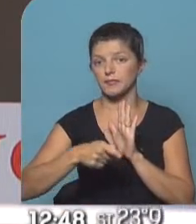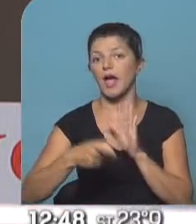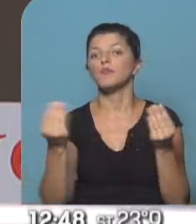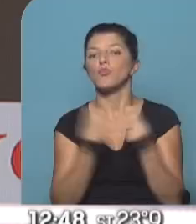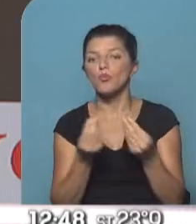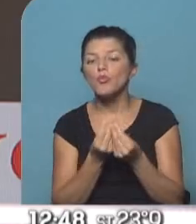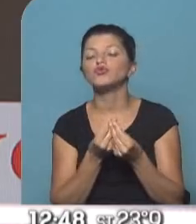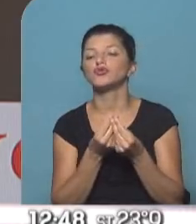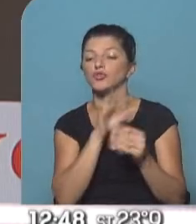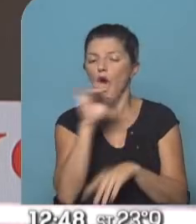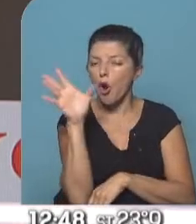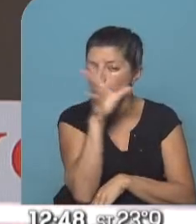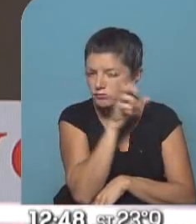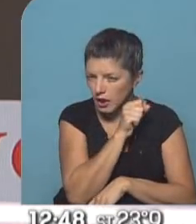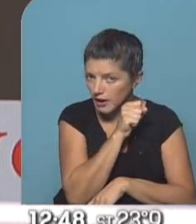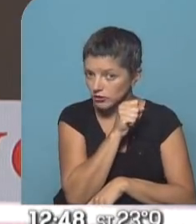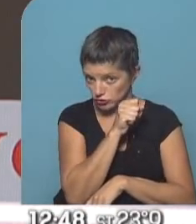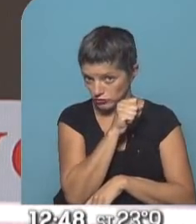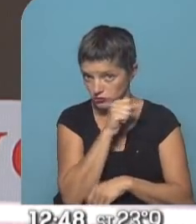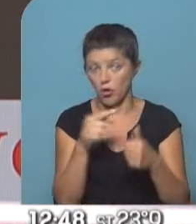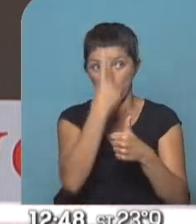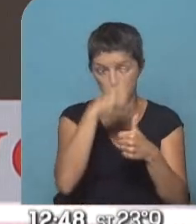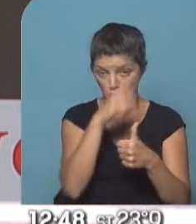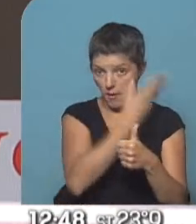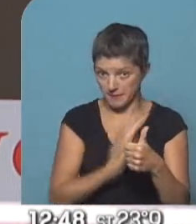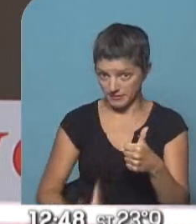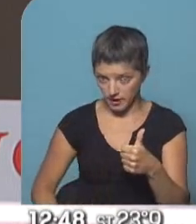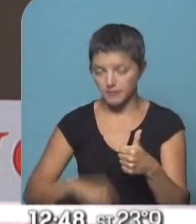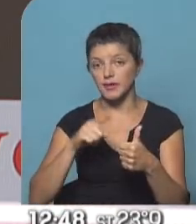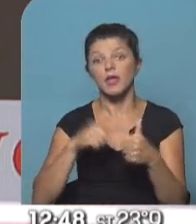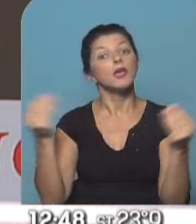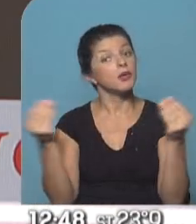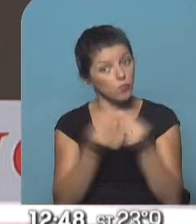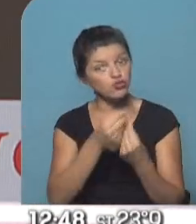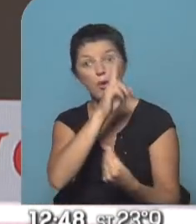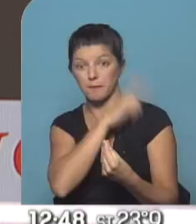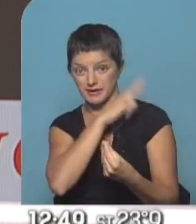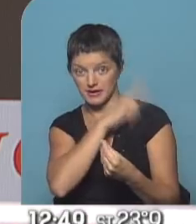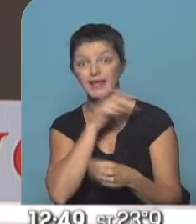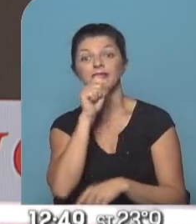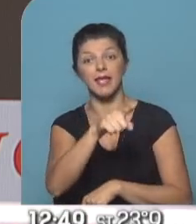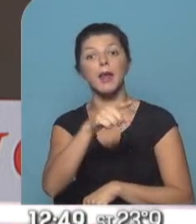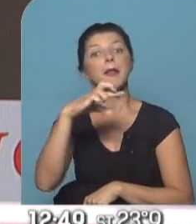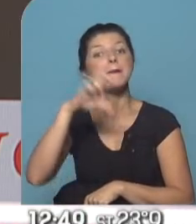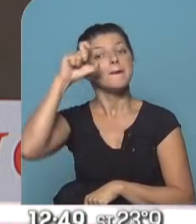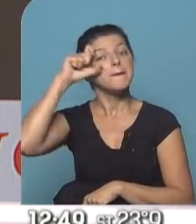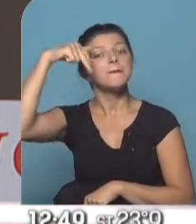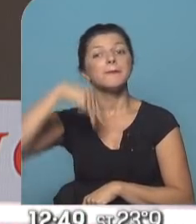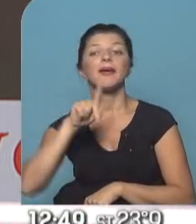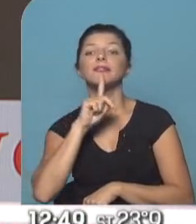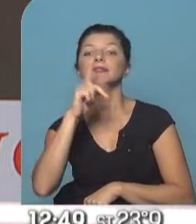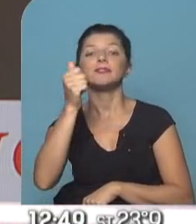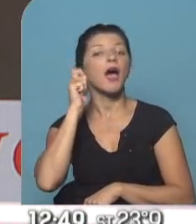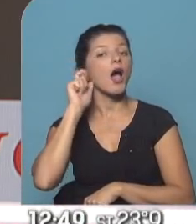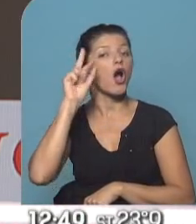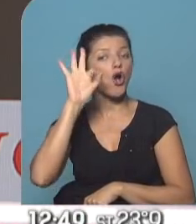códigos secretos que maneja el presidente de los Estados Unidos con varios jefes militares del Pentágono. Ojo, si uno discrepa,